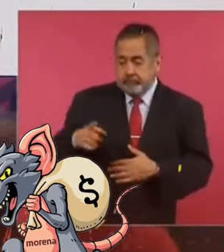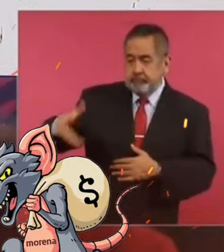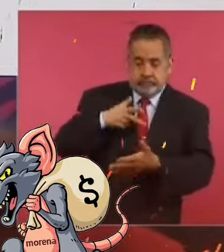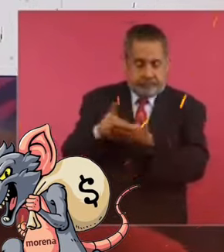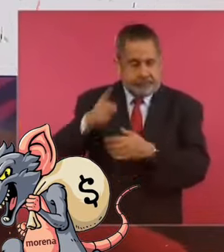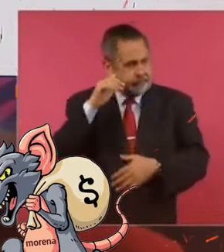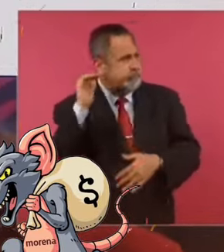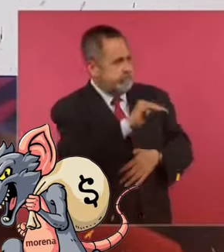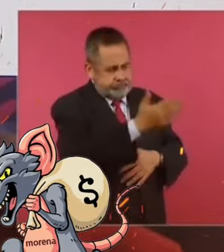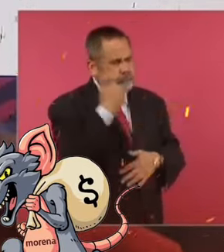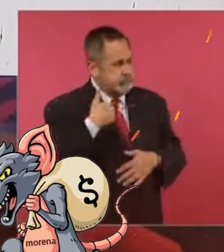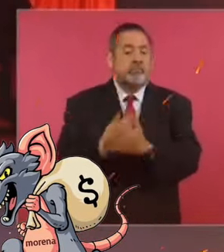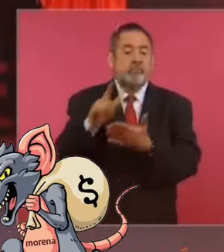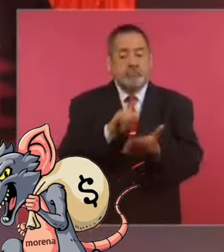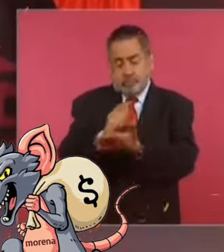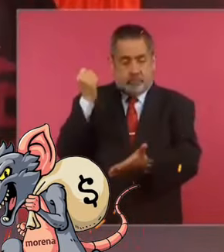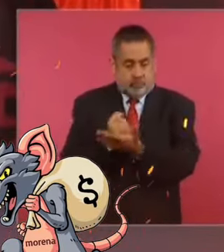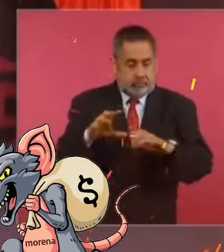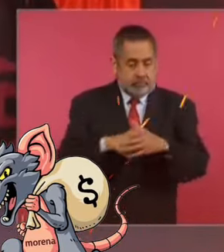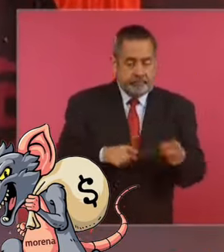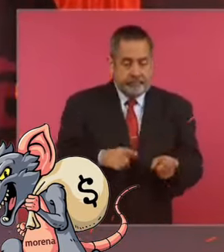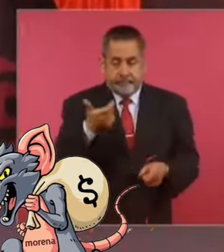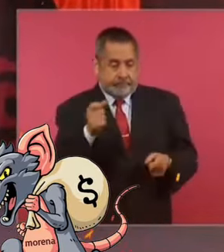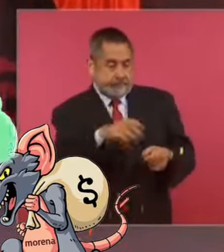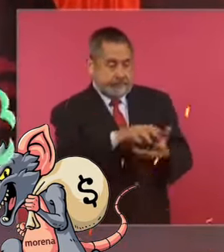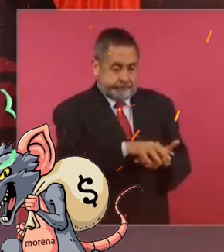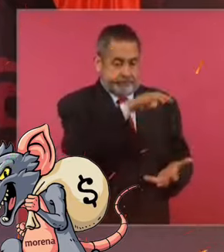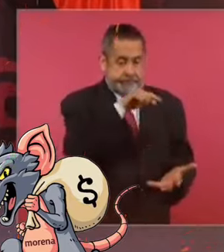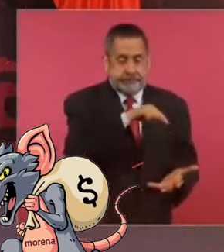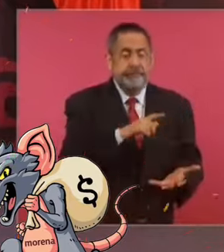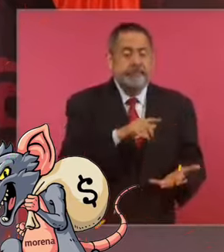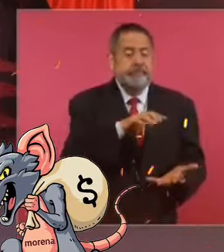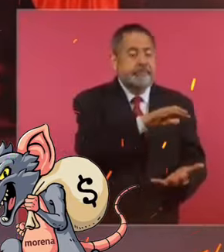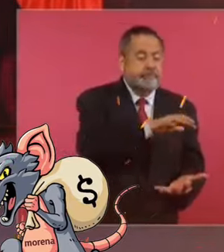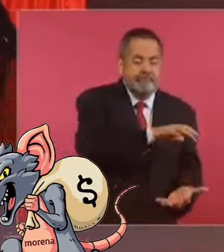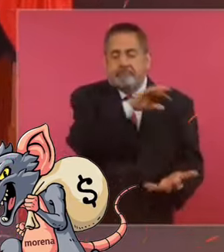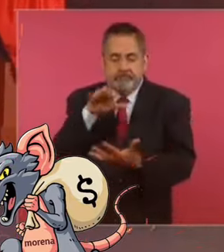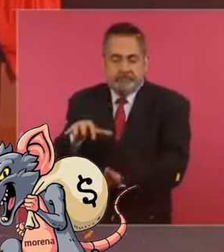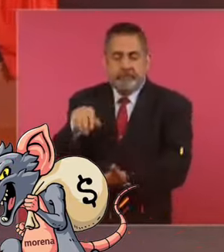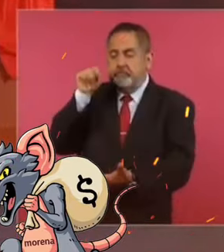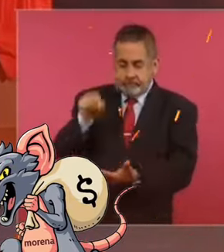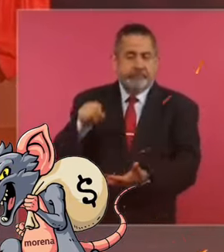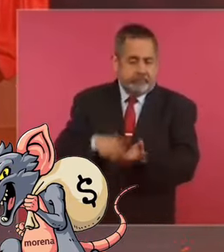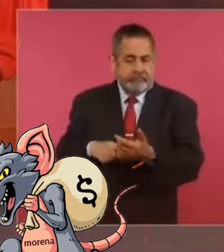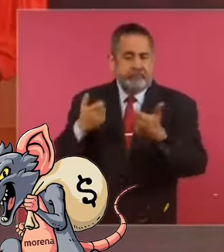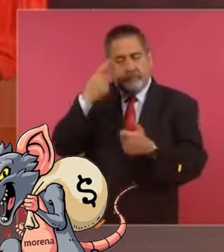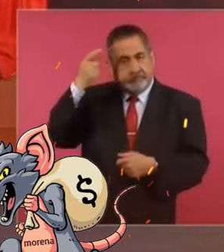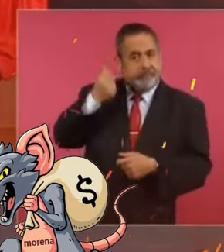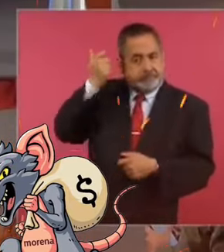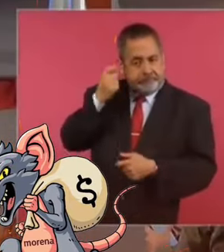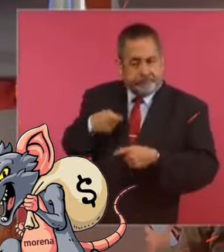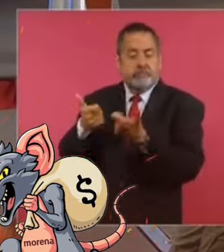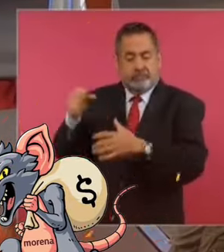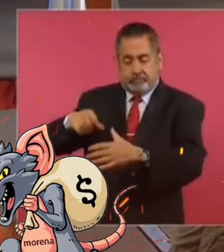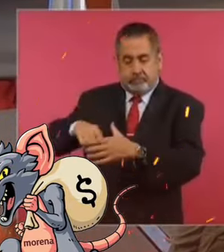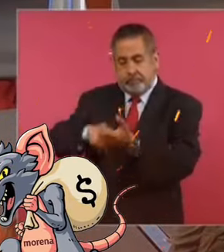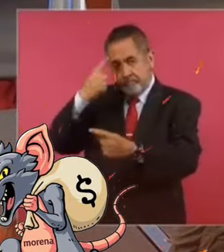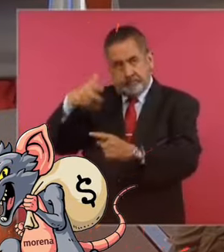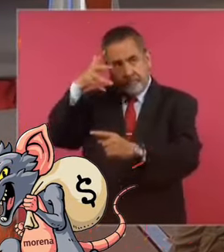esos fondos no prescribe. Esos fondos se van al Fondo de Pensiones del